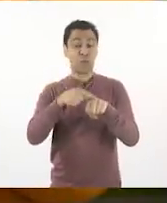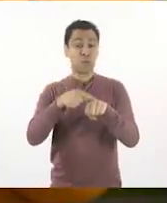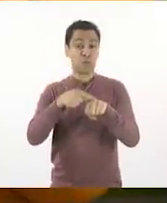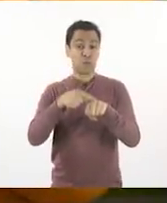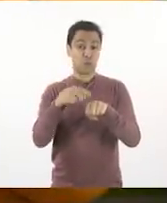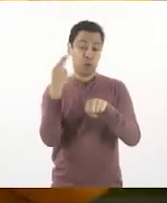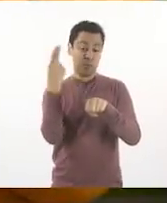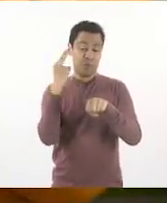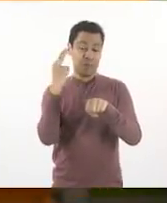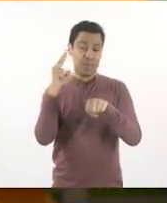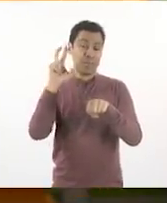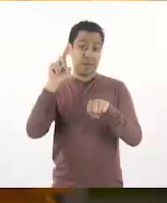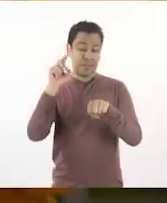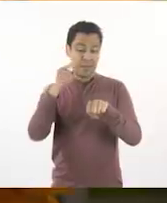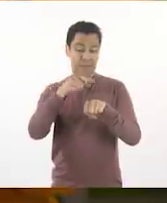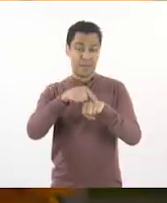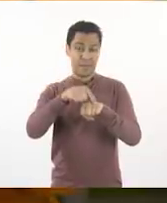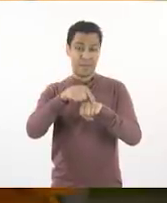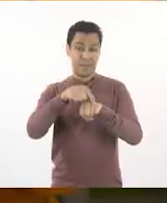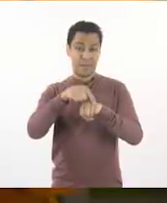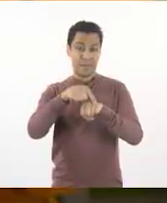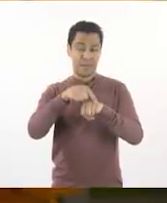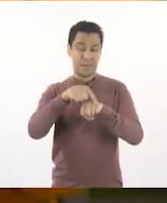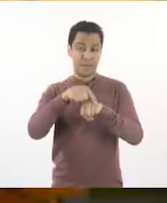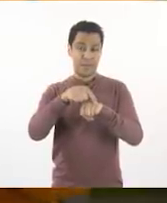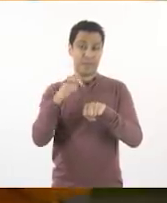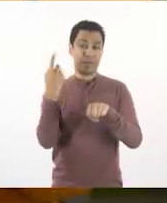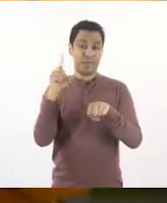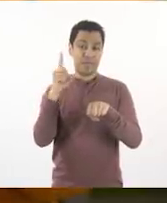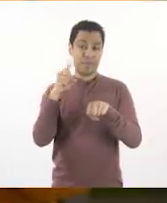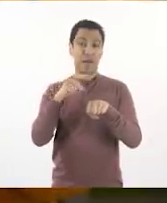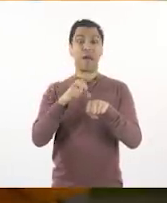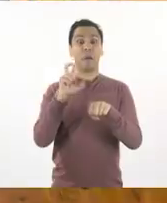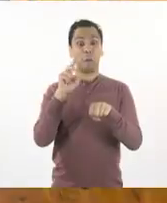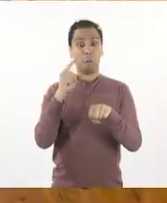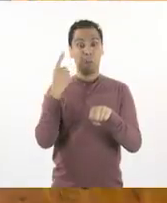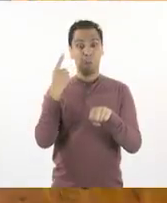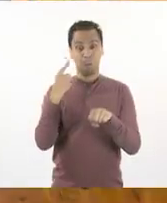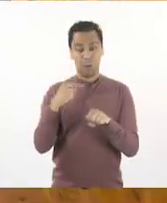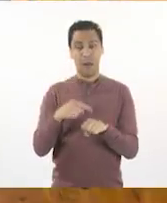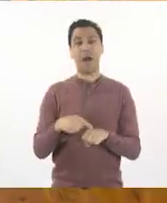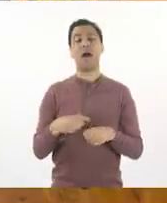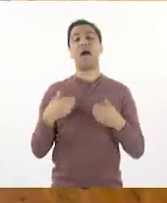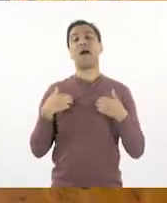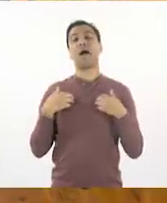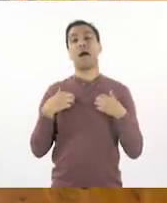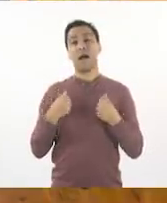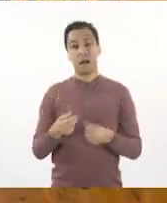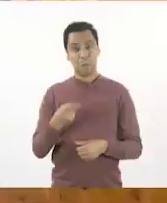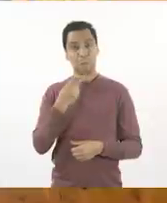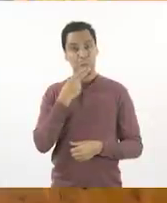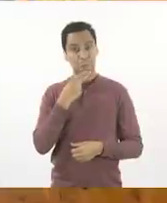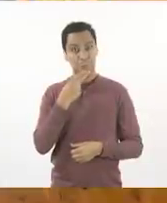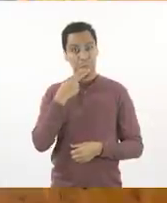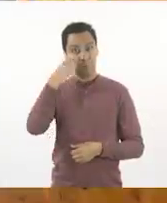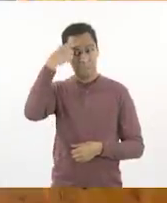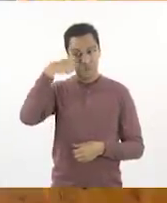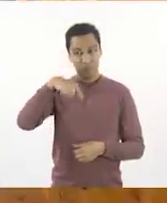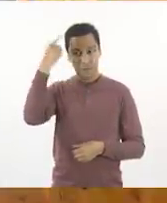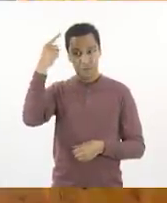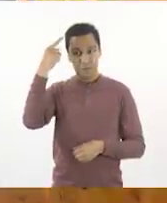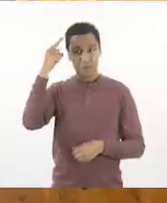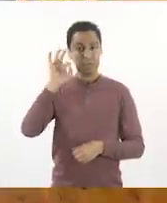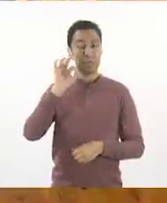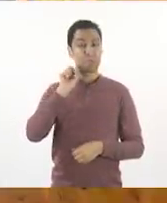Noviembre... tiene 30. Y... diciembre tiene 31. Diciembre. ¡Funciona! Sí, funciona.